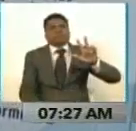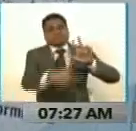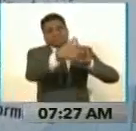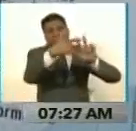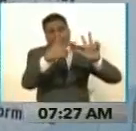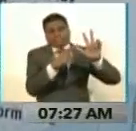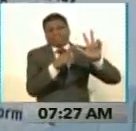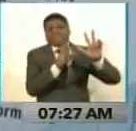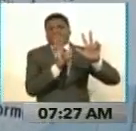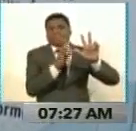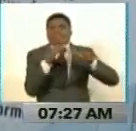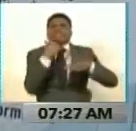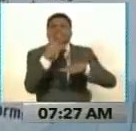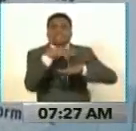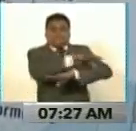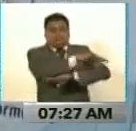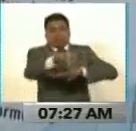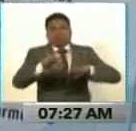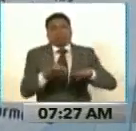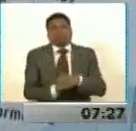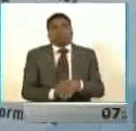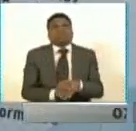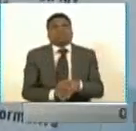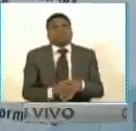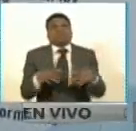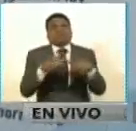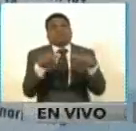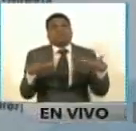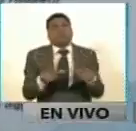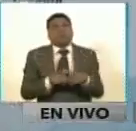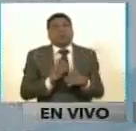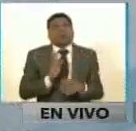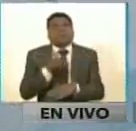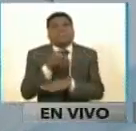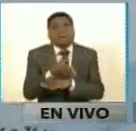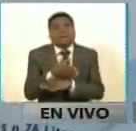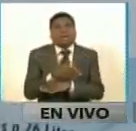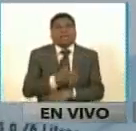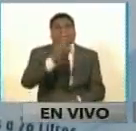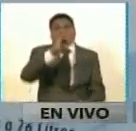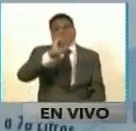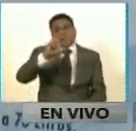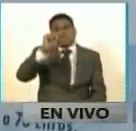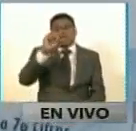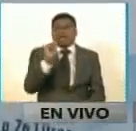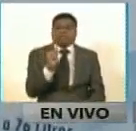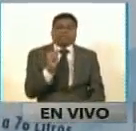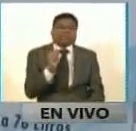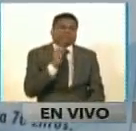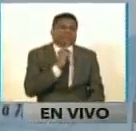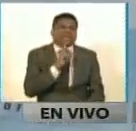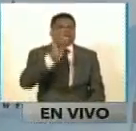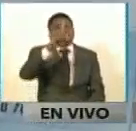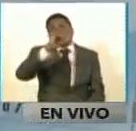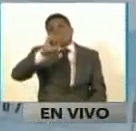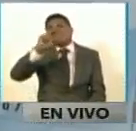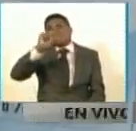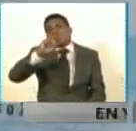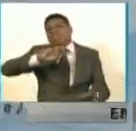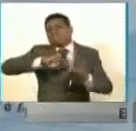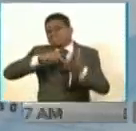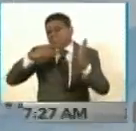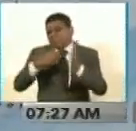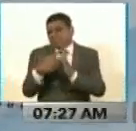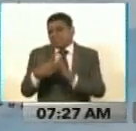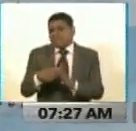Rosario habilitados como lugares de ingreso por la dian y la dian es la